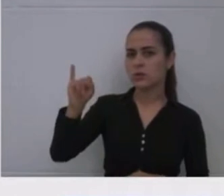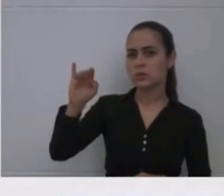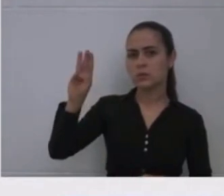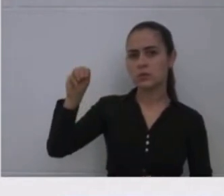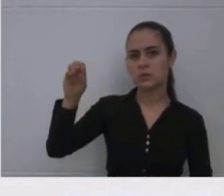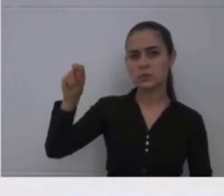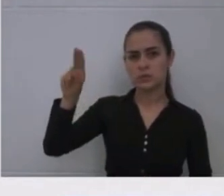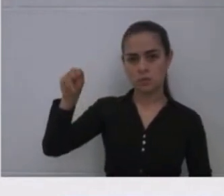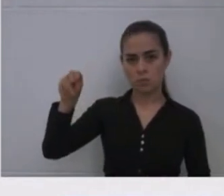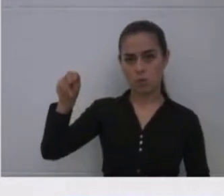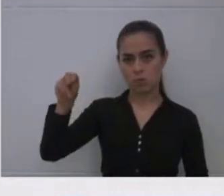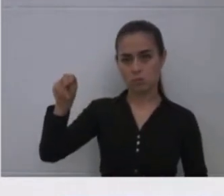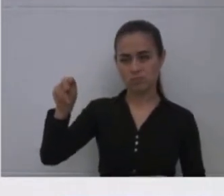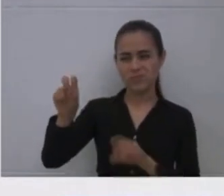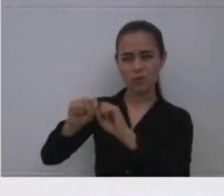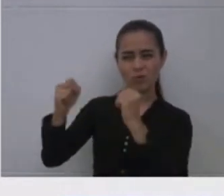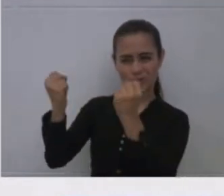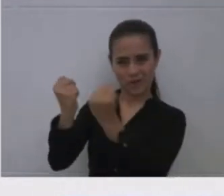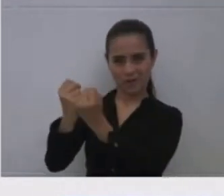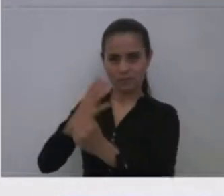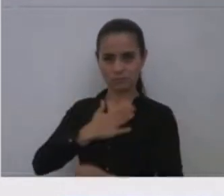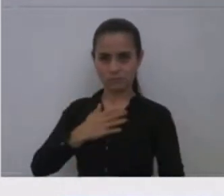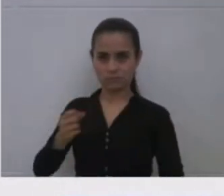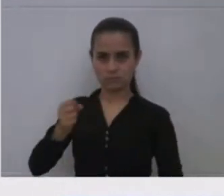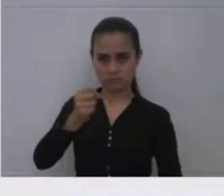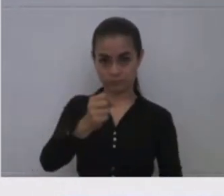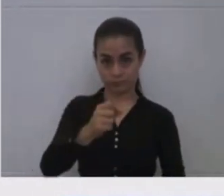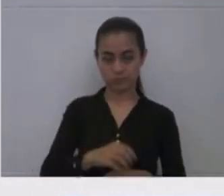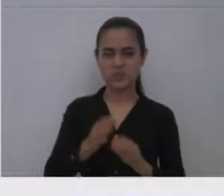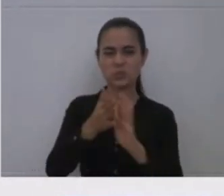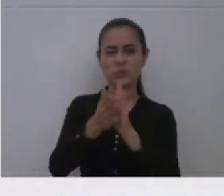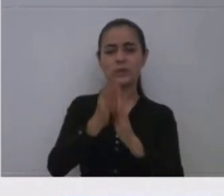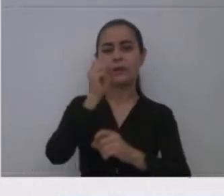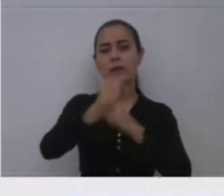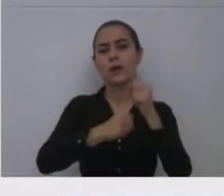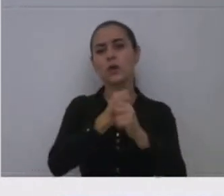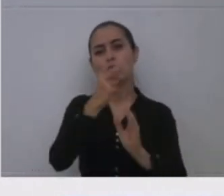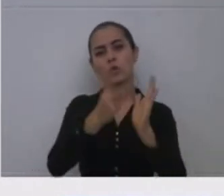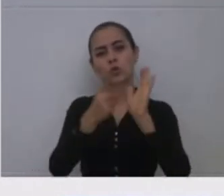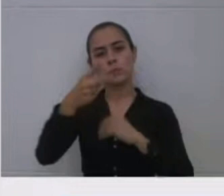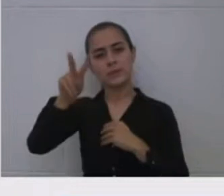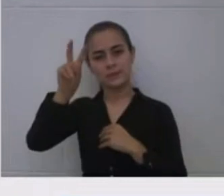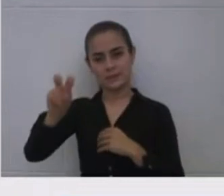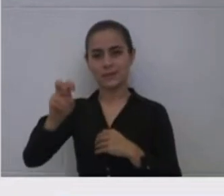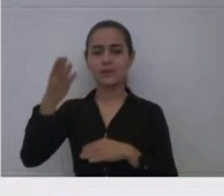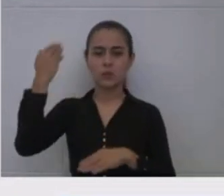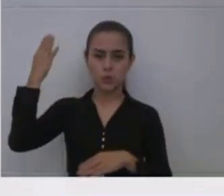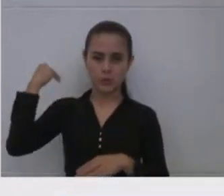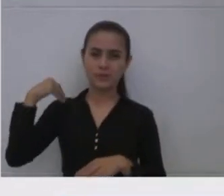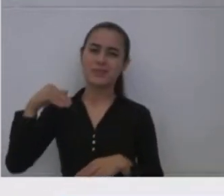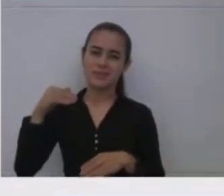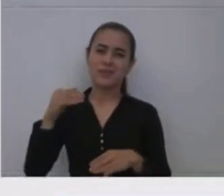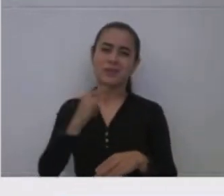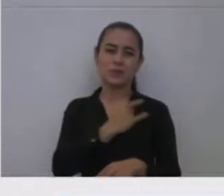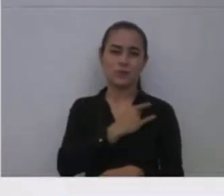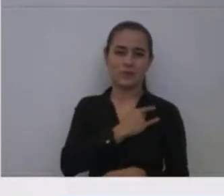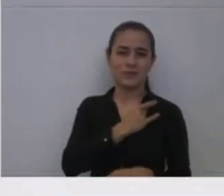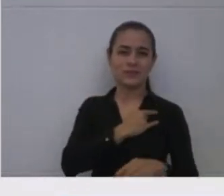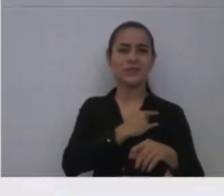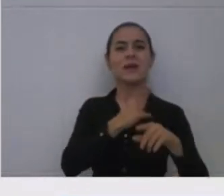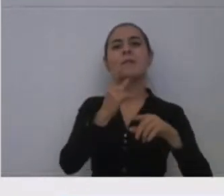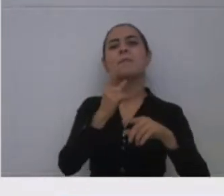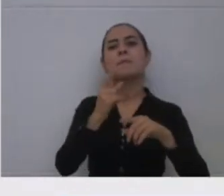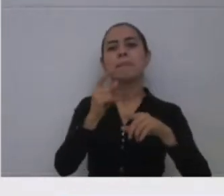Quiero hablar de Simón Pérez. En el año 2017 yo fui representante estudiantil al Consejo Directivo de la Universidad de AFIT. Tuve